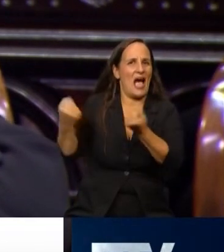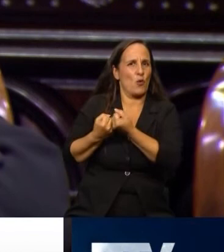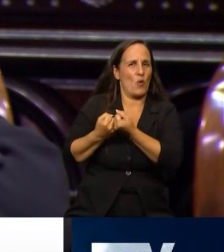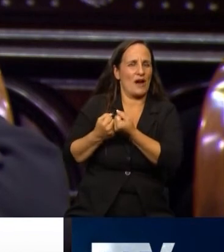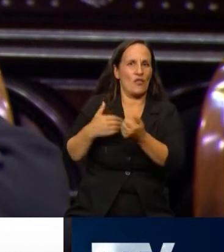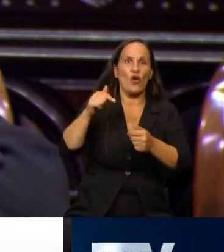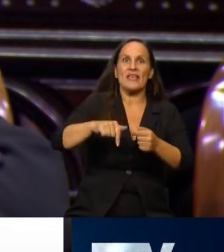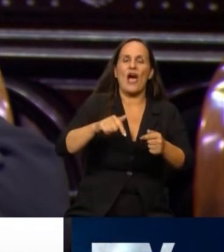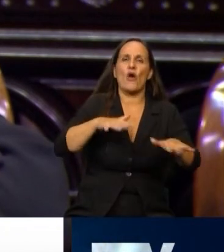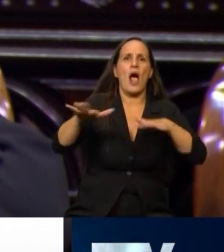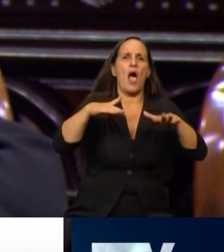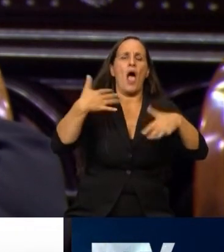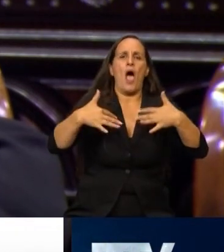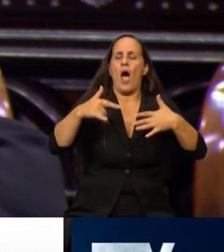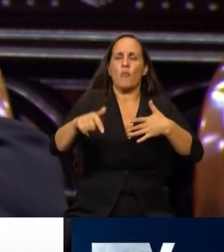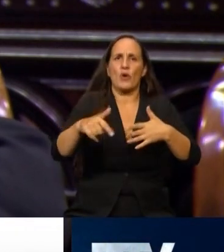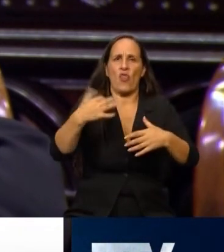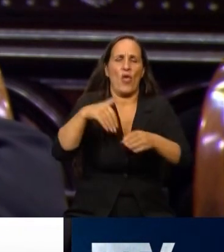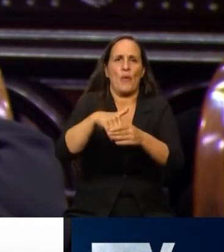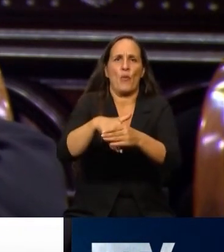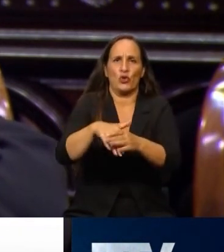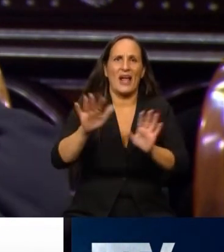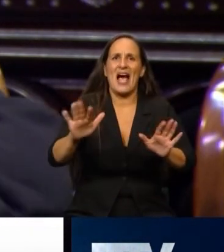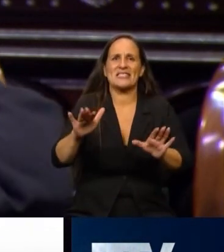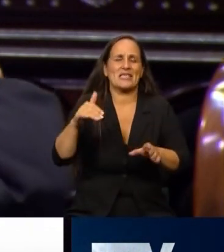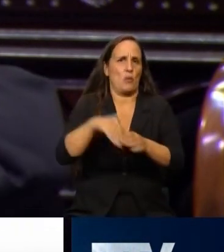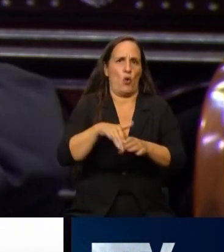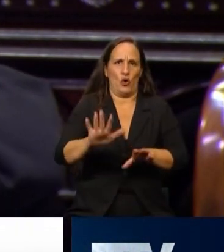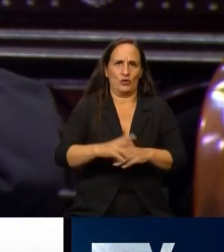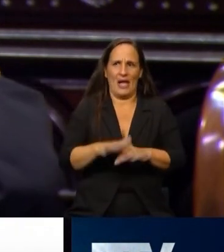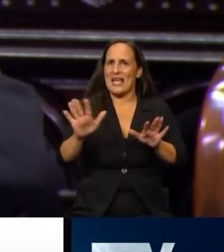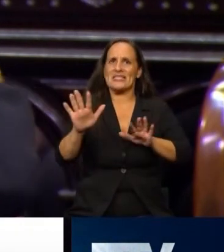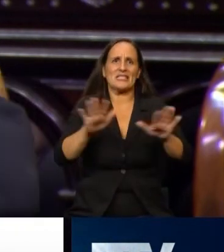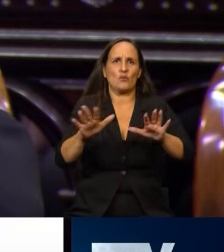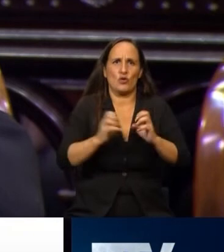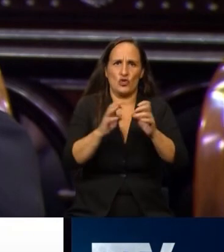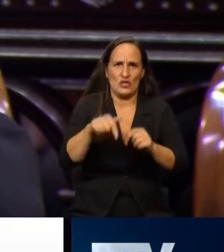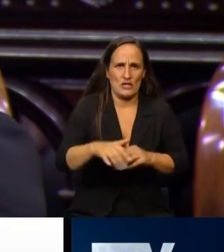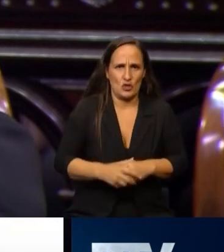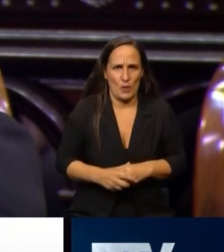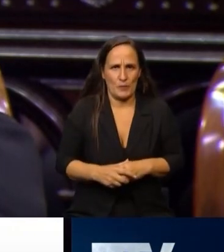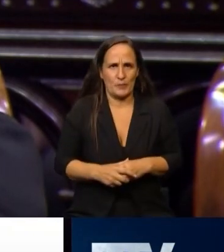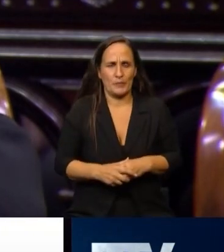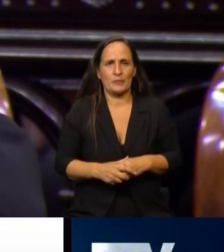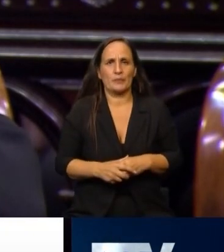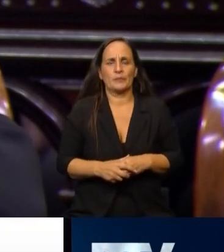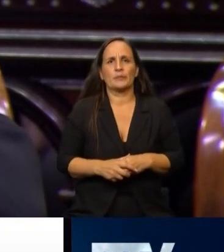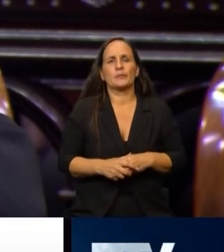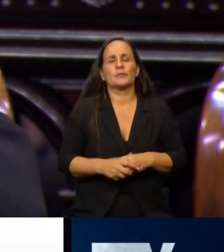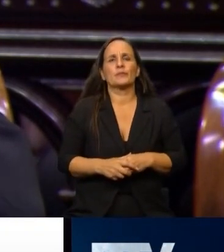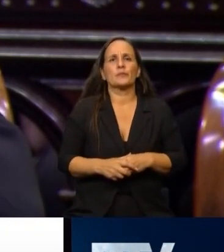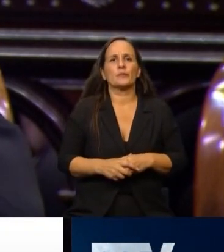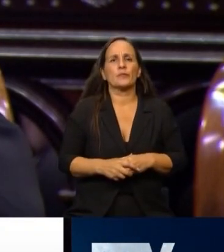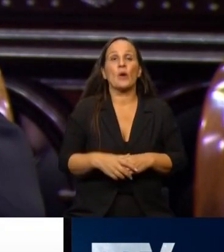las apuradas. Así estamos votando y así llegamos a esta sesión. Pero además